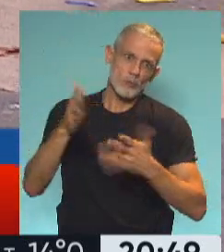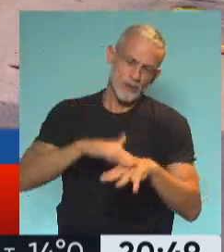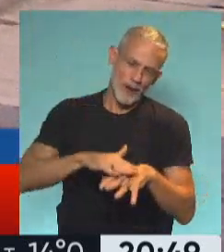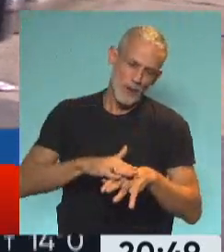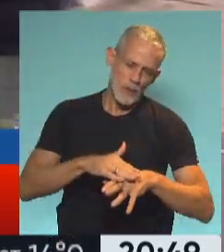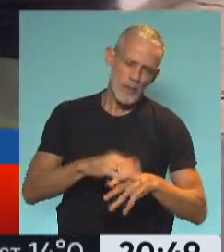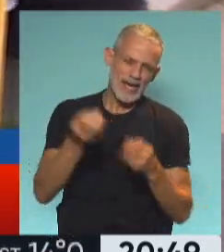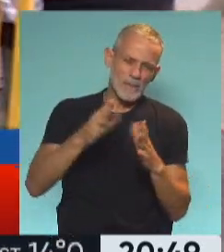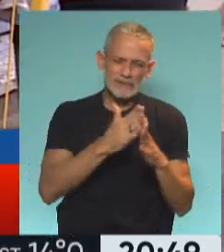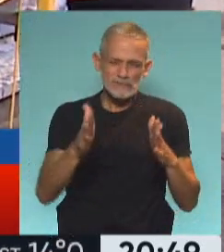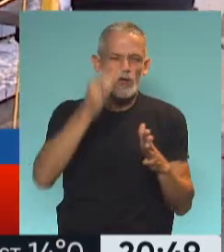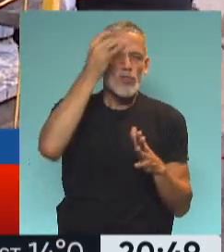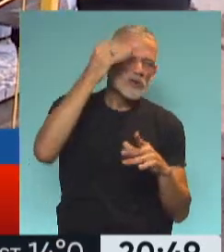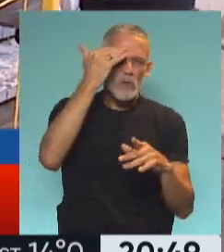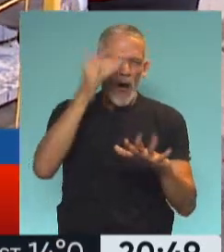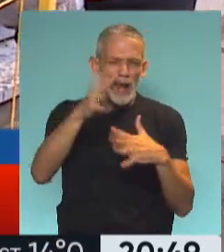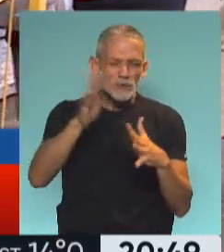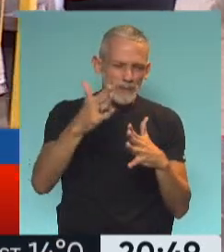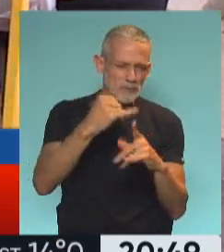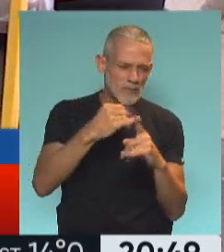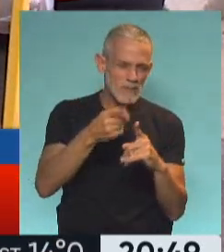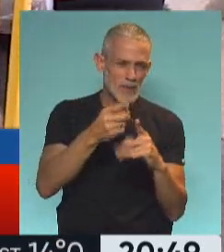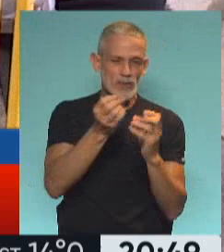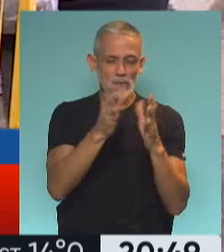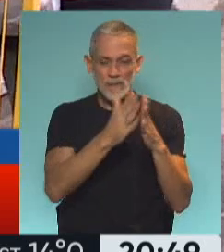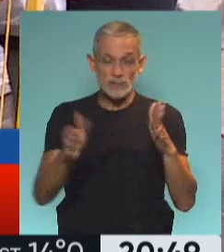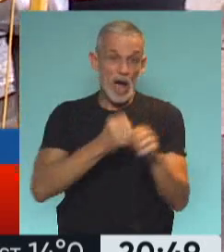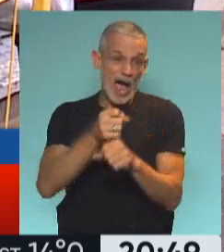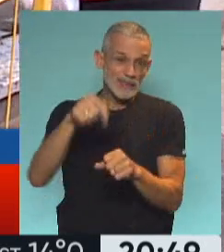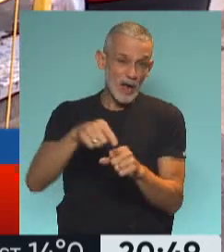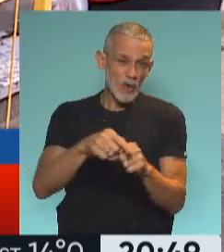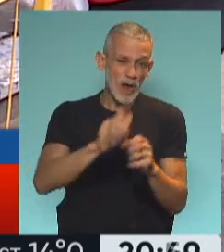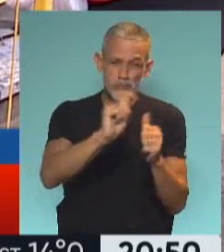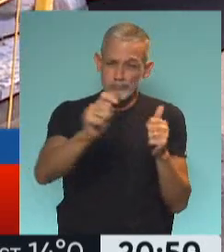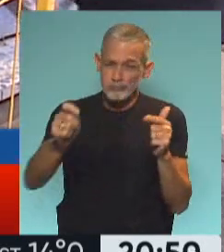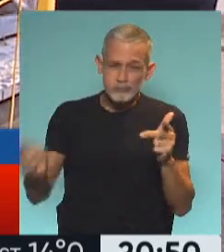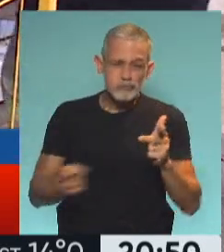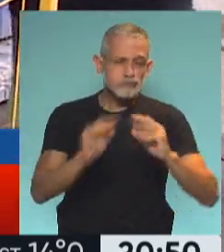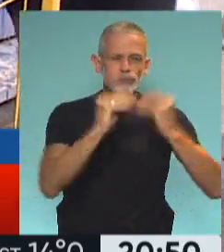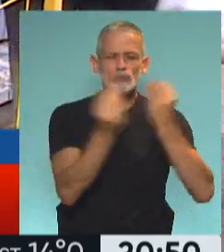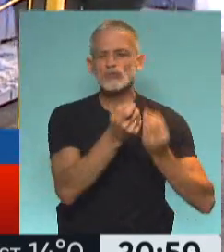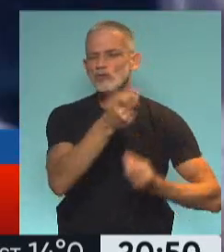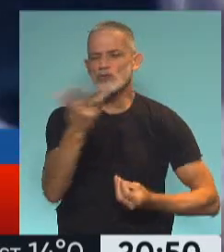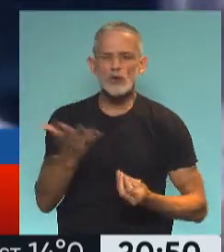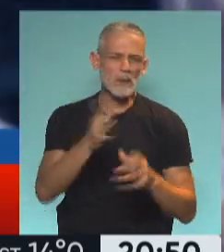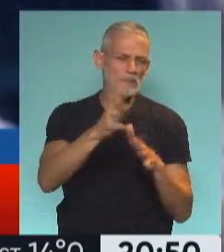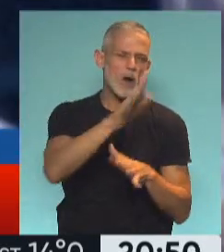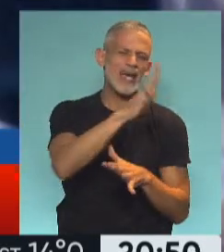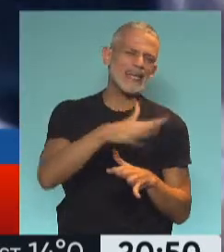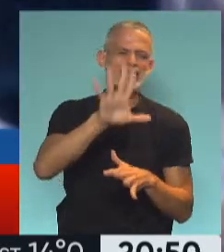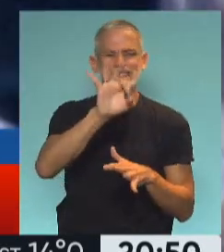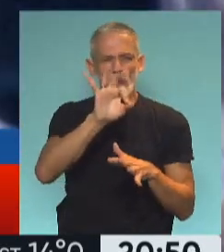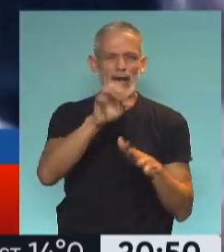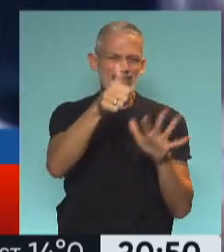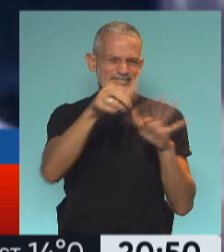se arrancó a las 12 y cuarto, 12 y media, y hasta ahora llevamos entregada más o menos entre 550